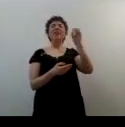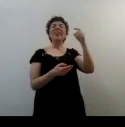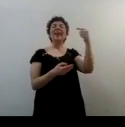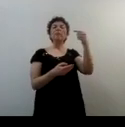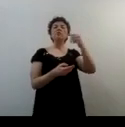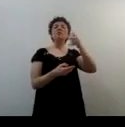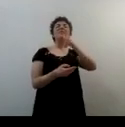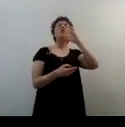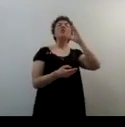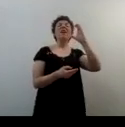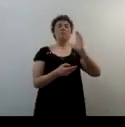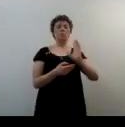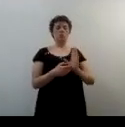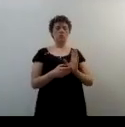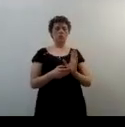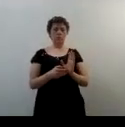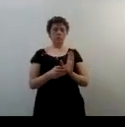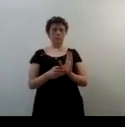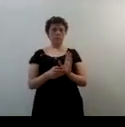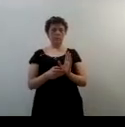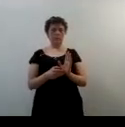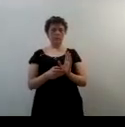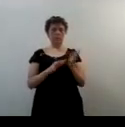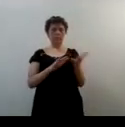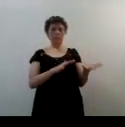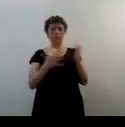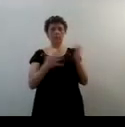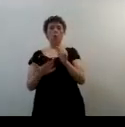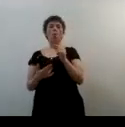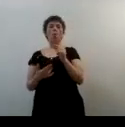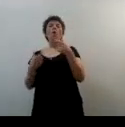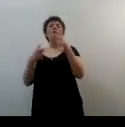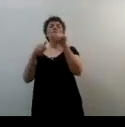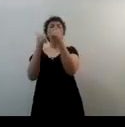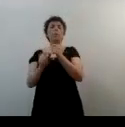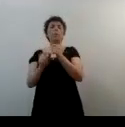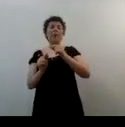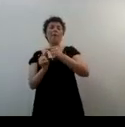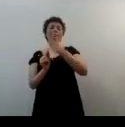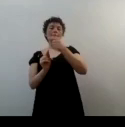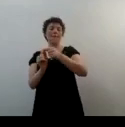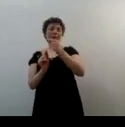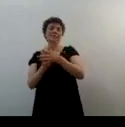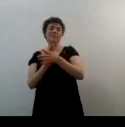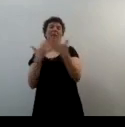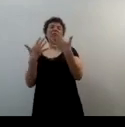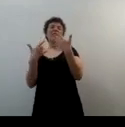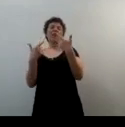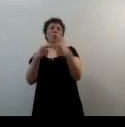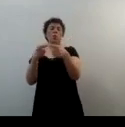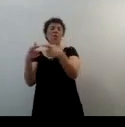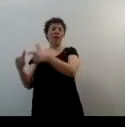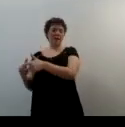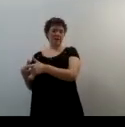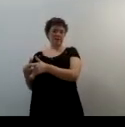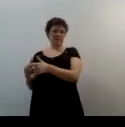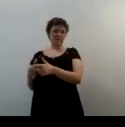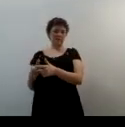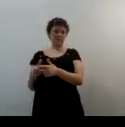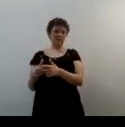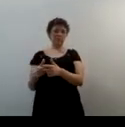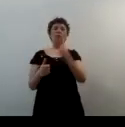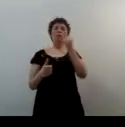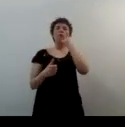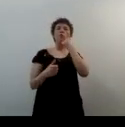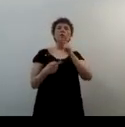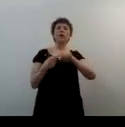gramos, por pasarlo a las unidades de medida, pues son, digamos, 10 unidades. O sea, 10 unidades entre la fruta, la verdura